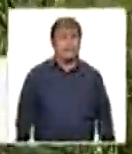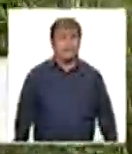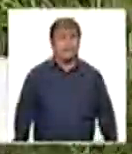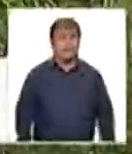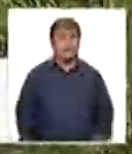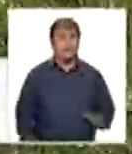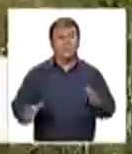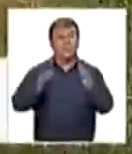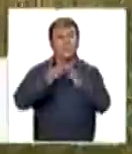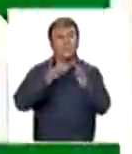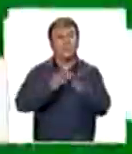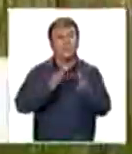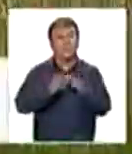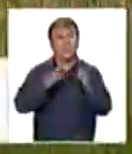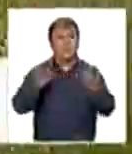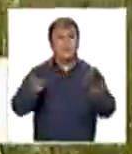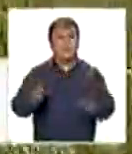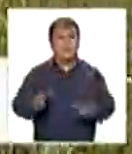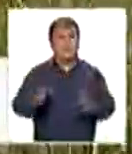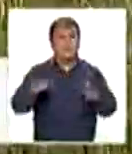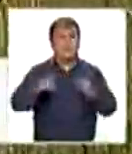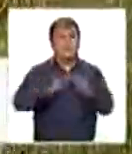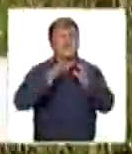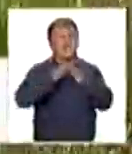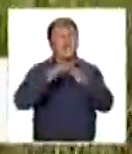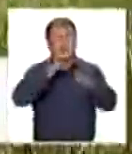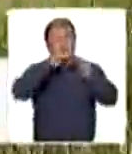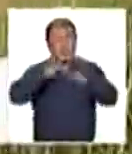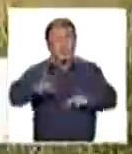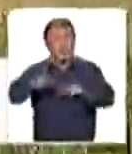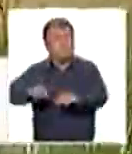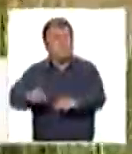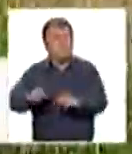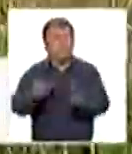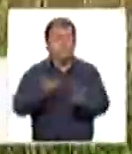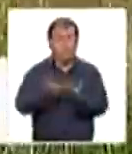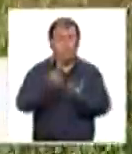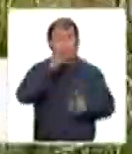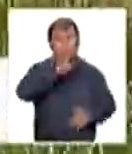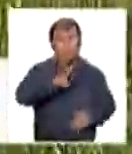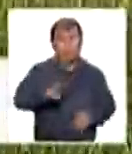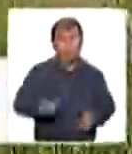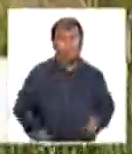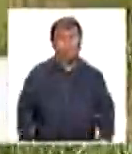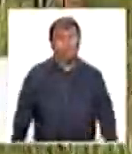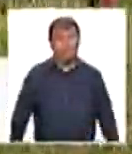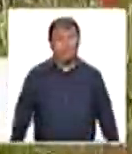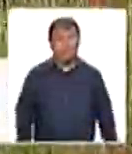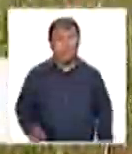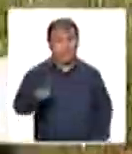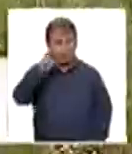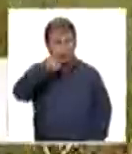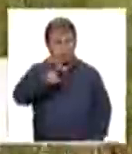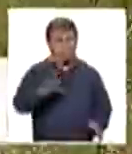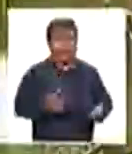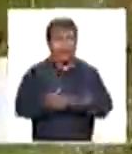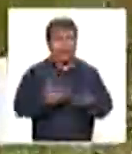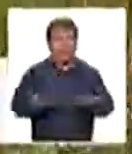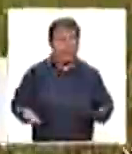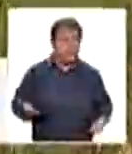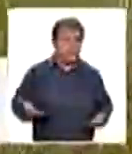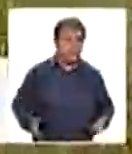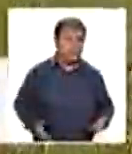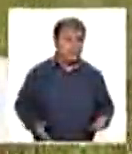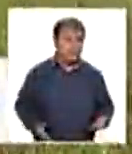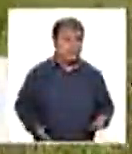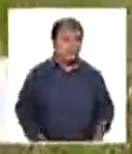es una vivienda, una casa de playa. Si no podemos mostrarlo, por favor. Ya te está proyectando, es esta, Ricardo. Lo que parecen ser.